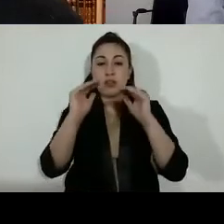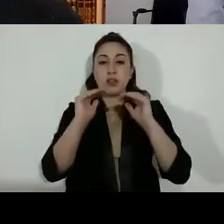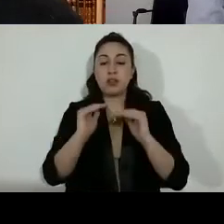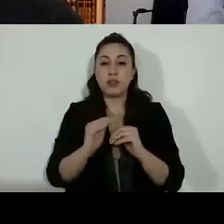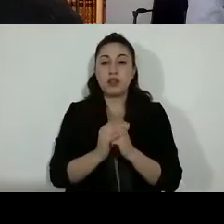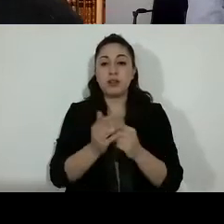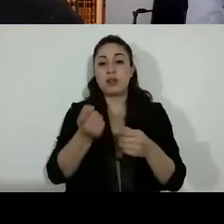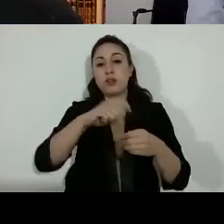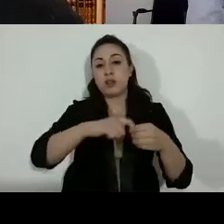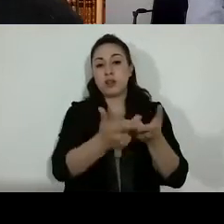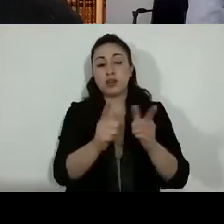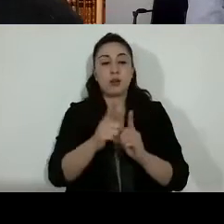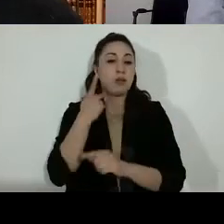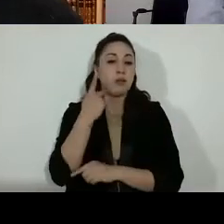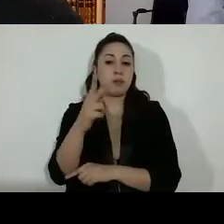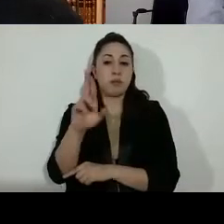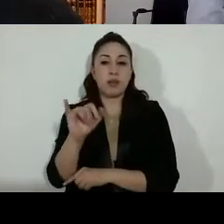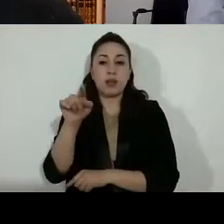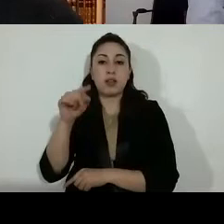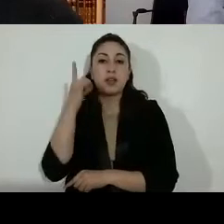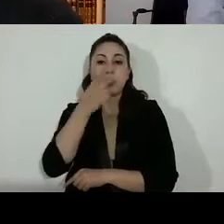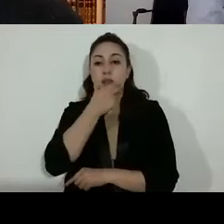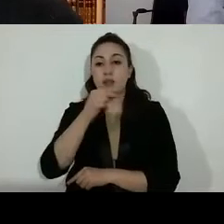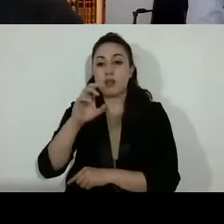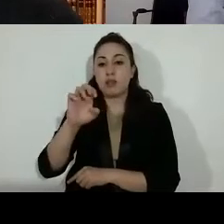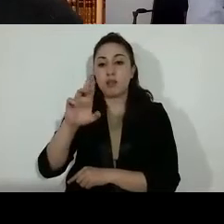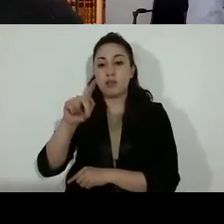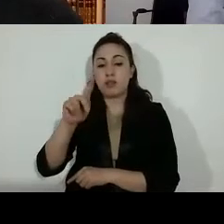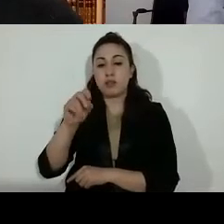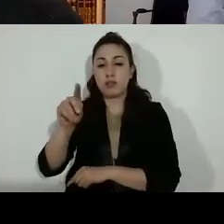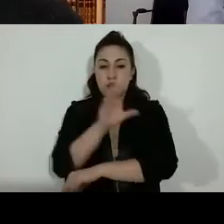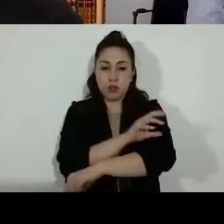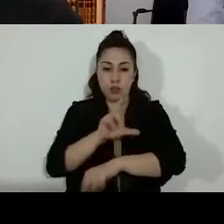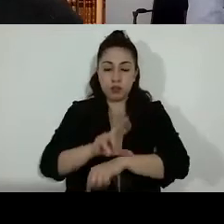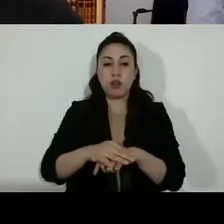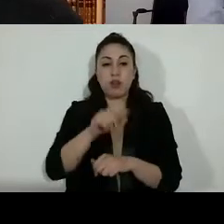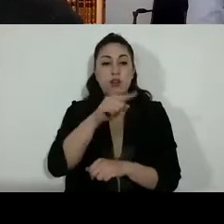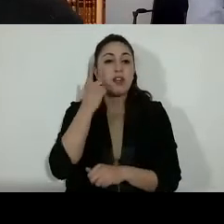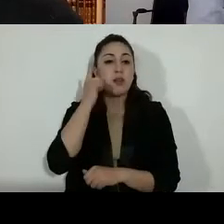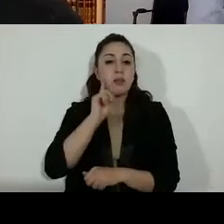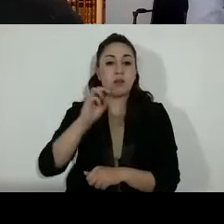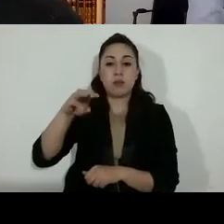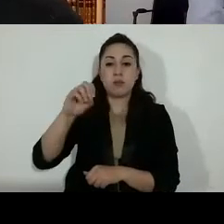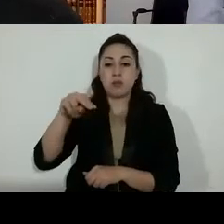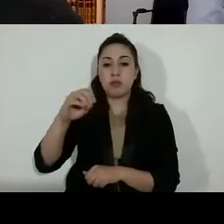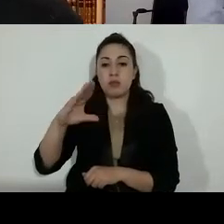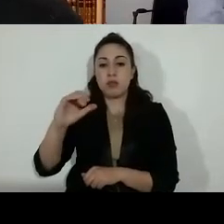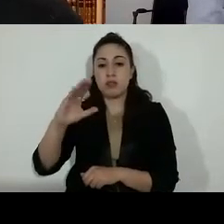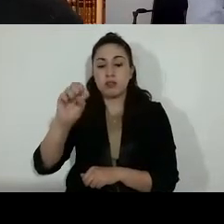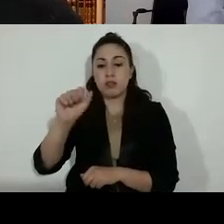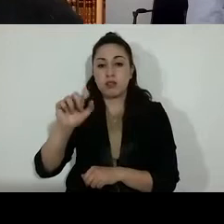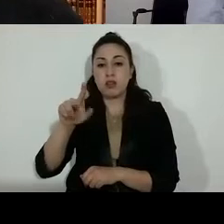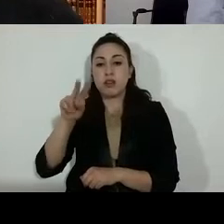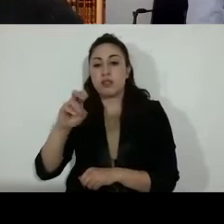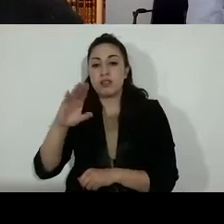del Grupo Parlamentario del PRI, el diputado Ernesto Alarcón Jiménez, coordinador, la diputada Mónica Fernández César,